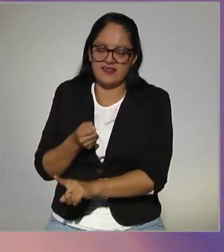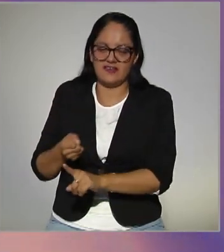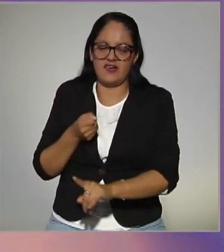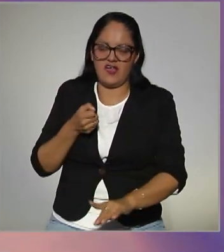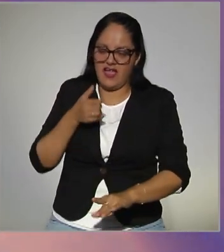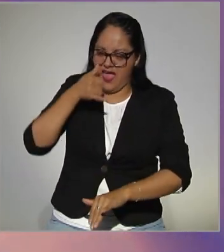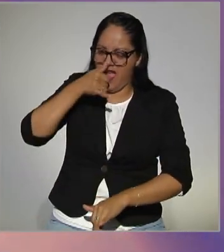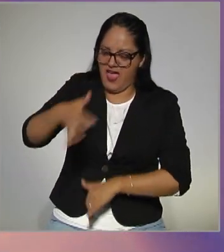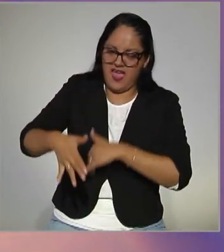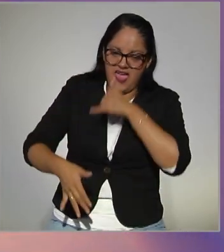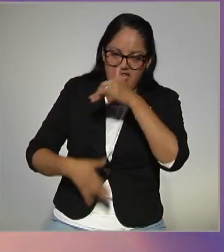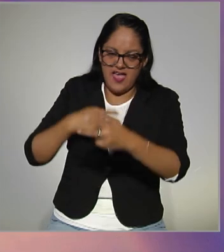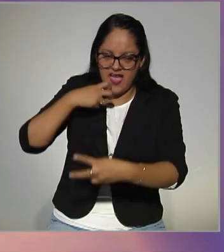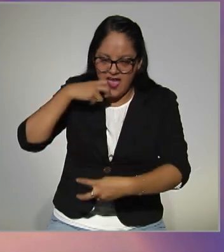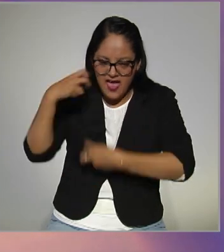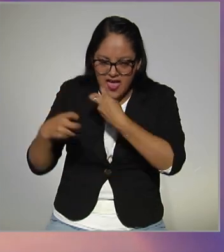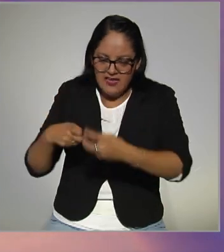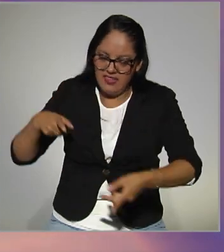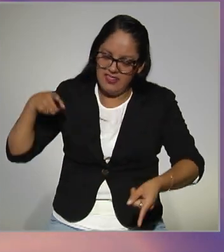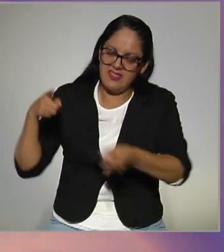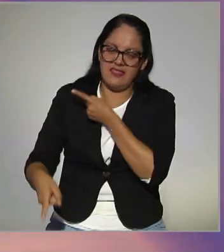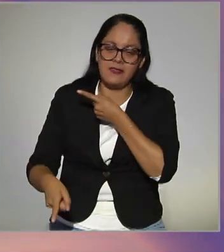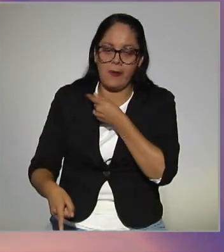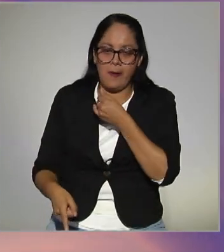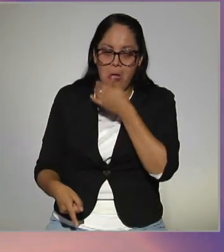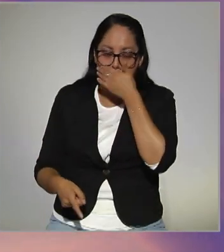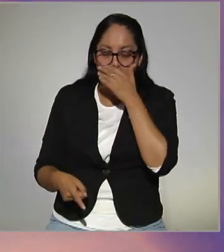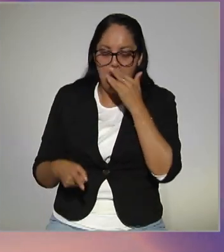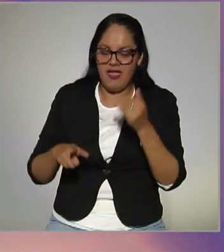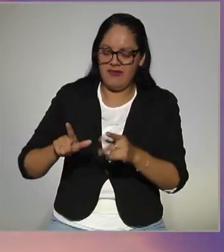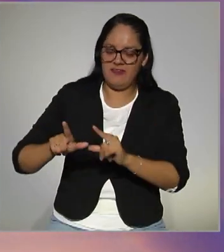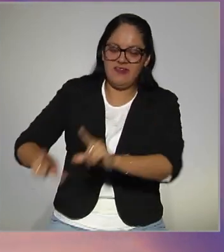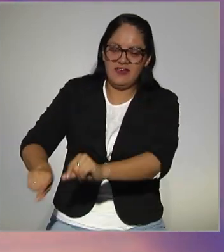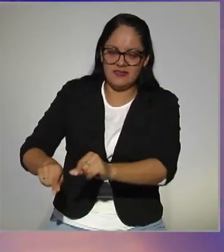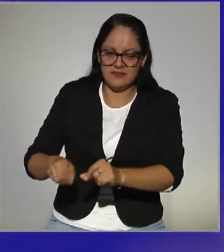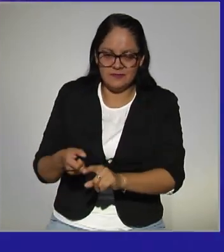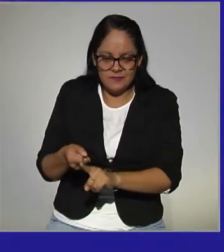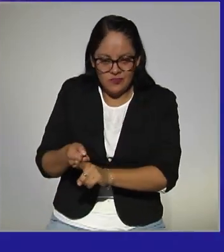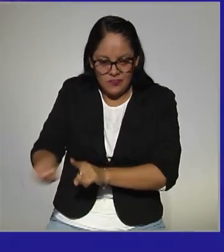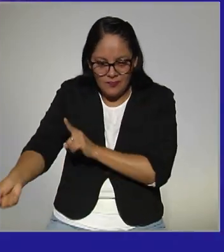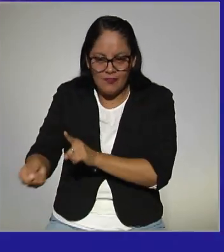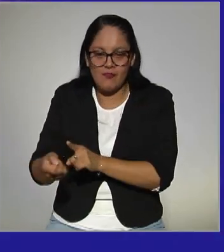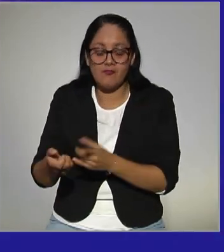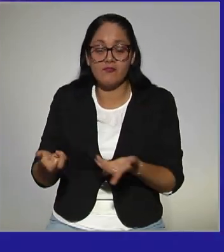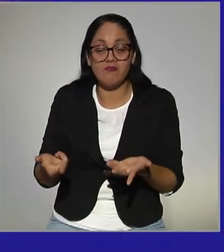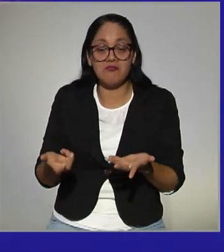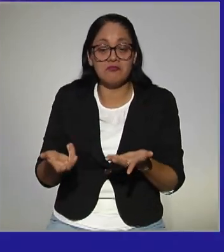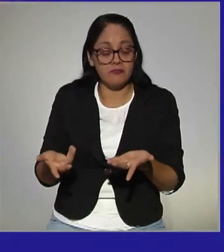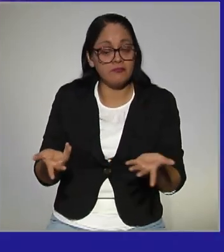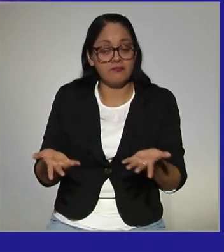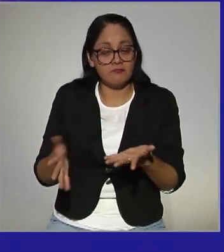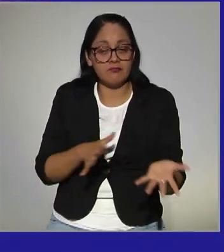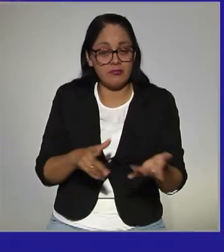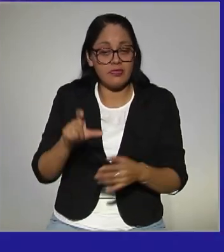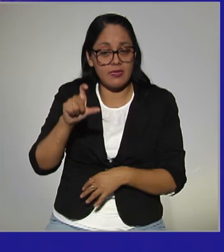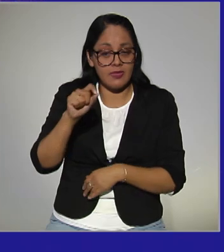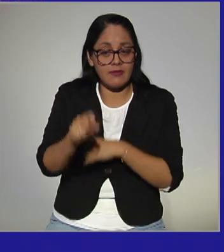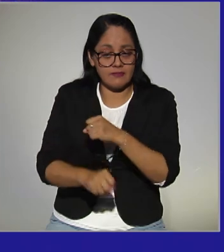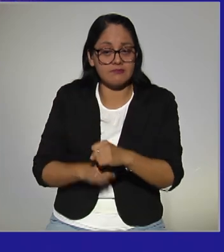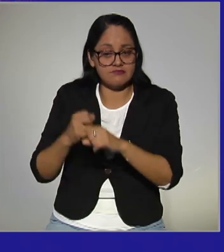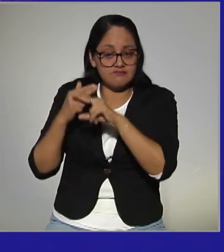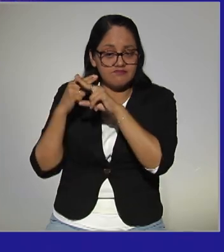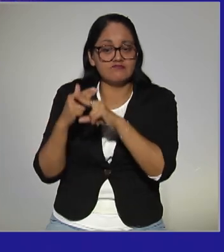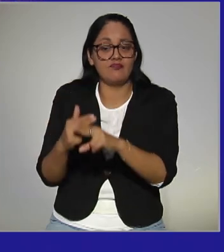de gritarle, de ofenderla, de humillarla, de golpearla. Más o menos fueron 20 años en